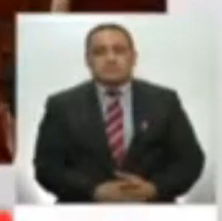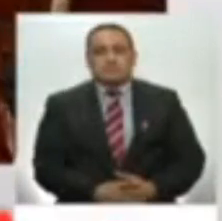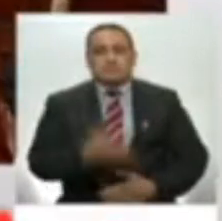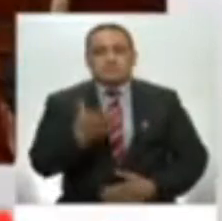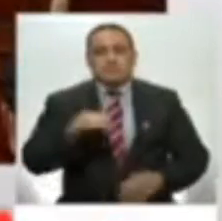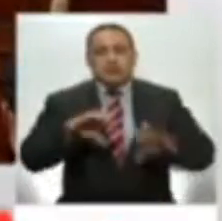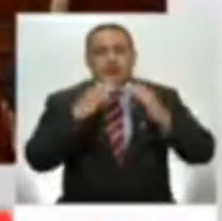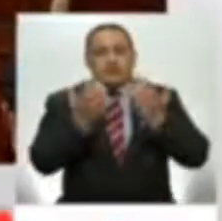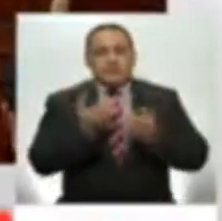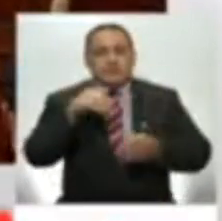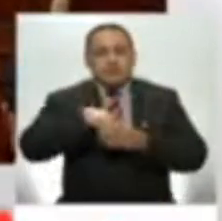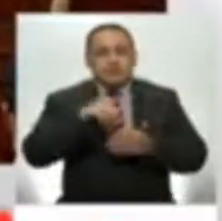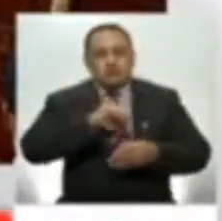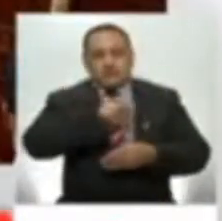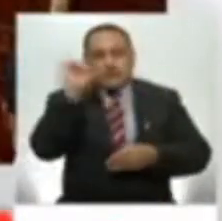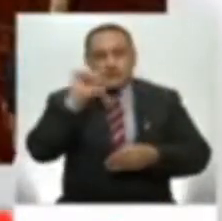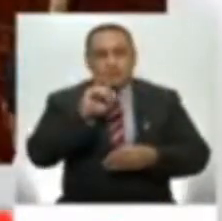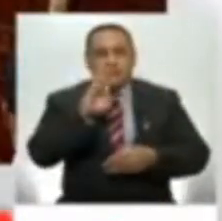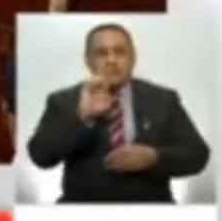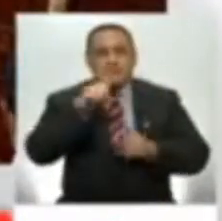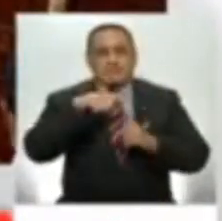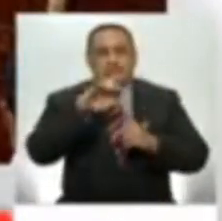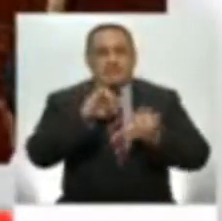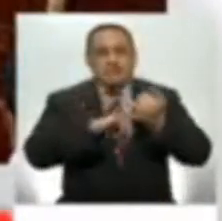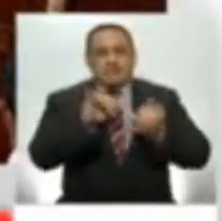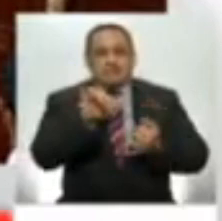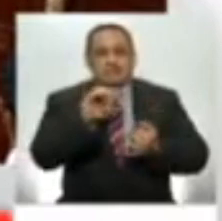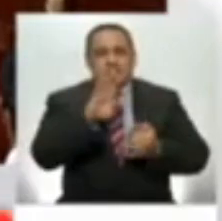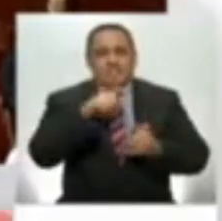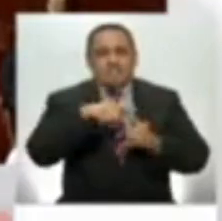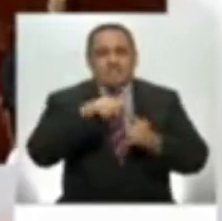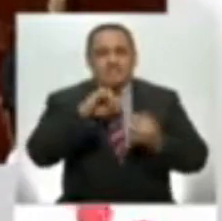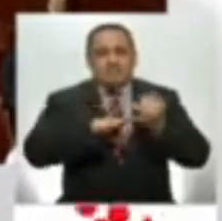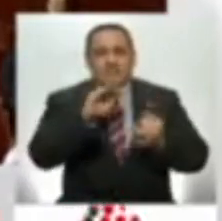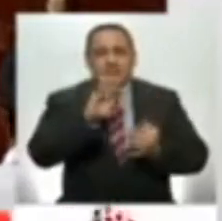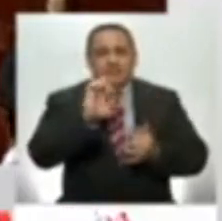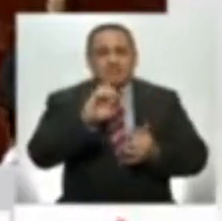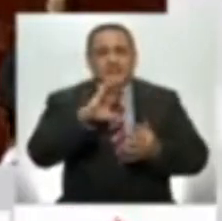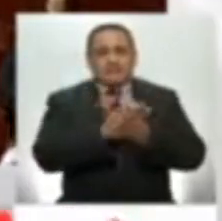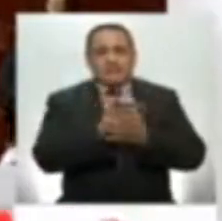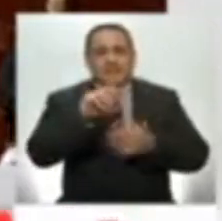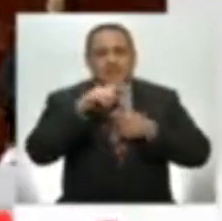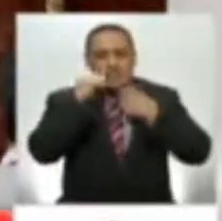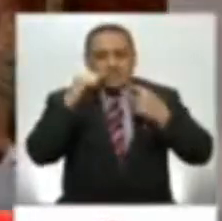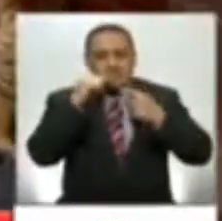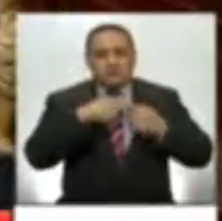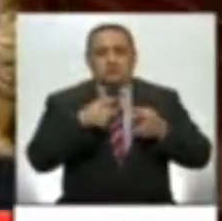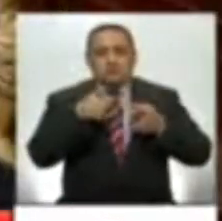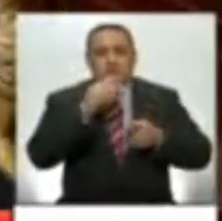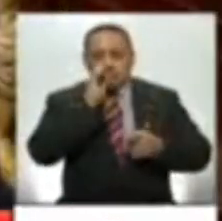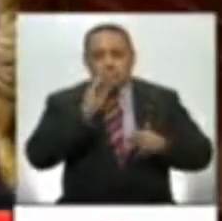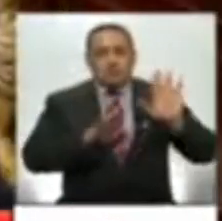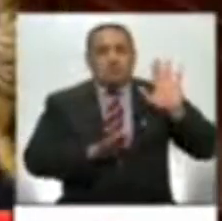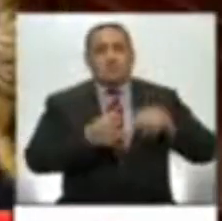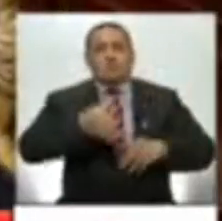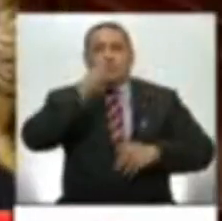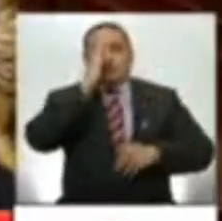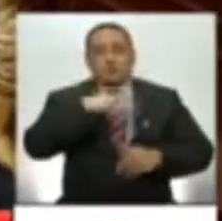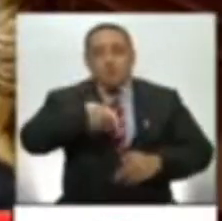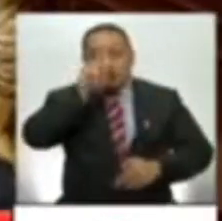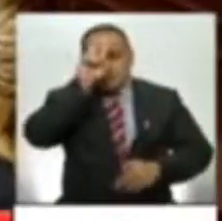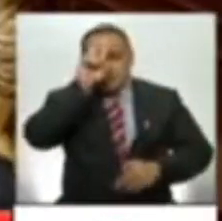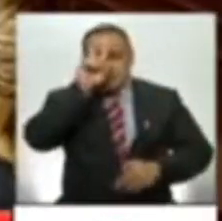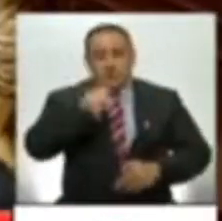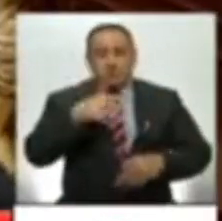Señora congresista electa Betsy Betsabel Chávez Chino, ¿jura usted por Dios y por la